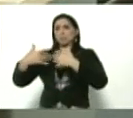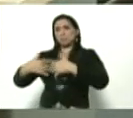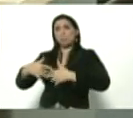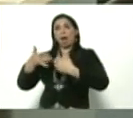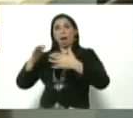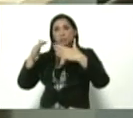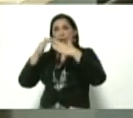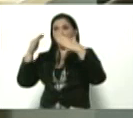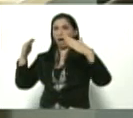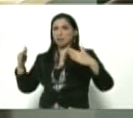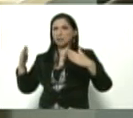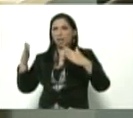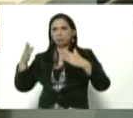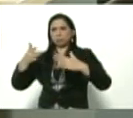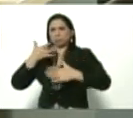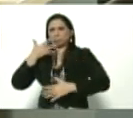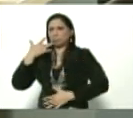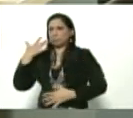mansiones,